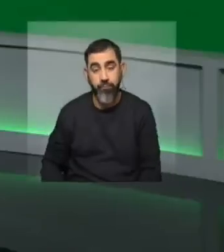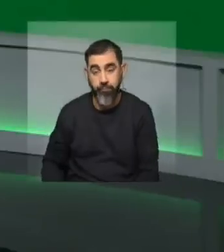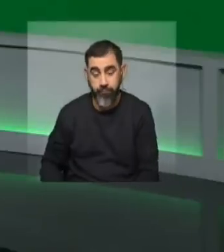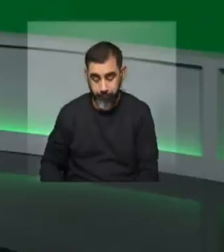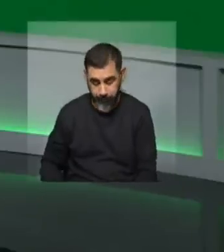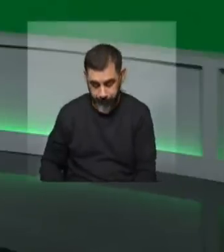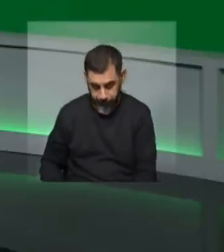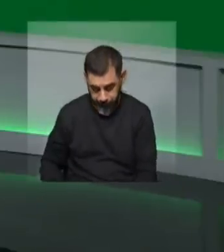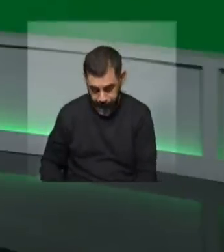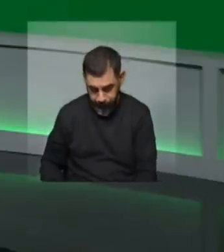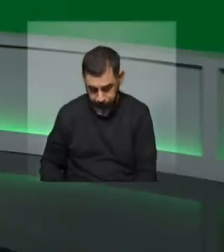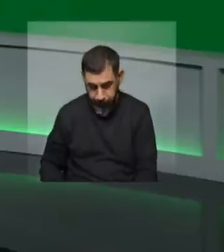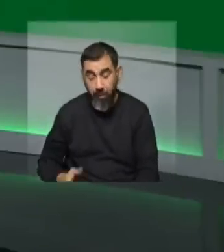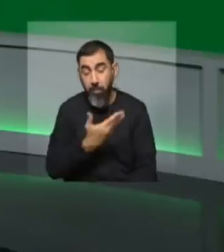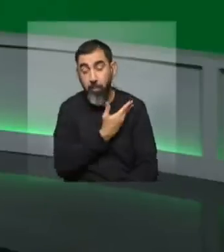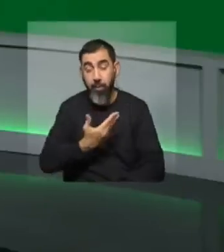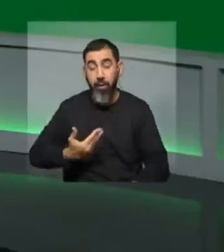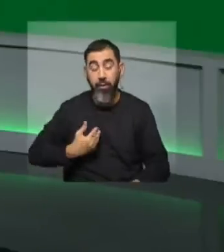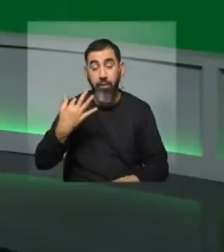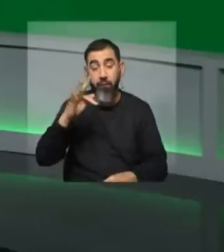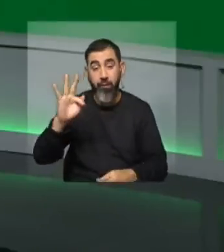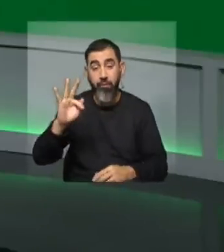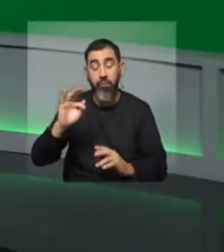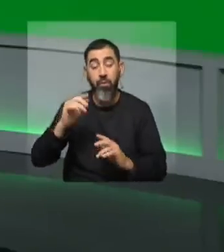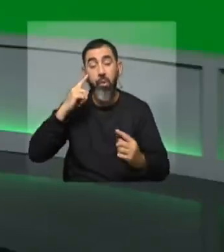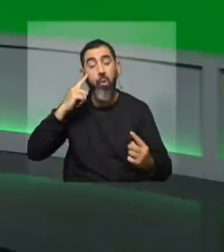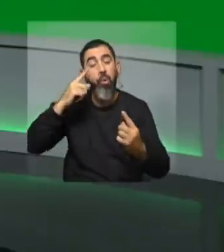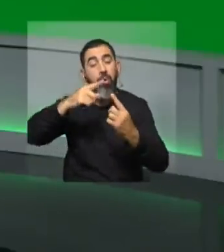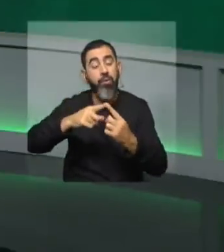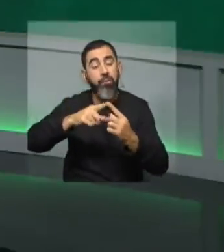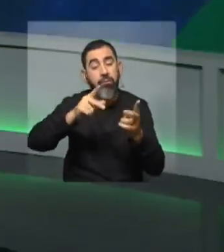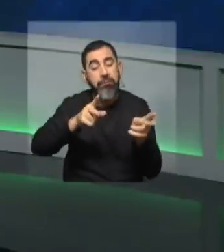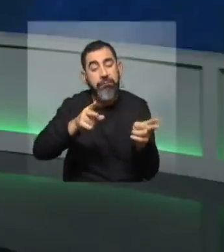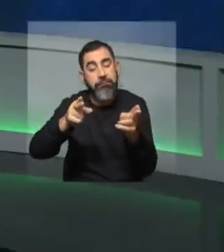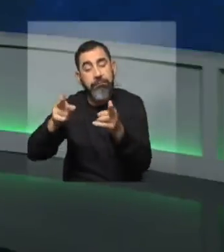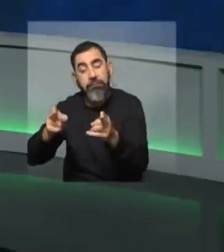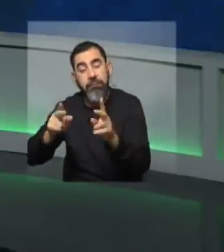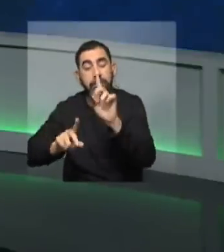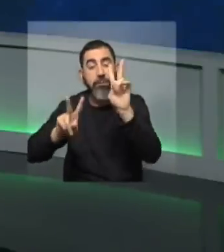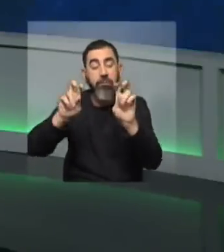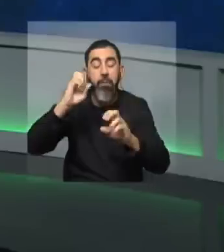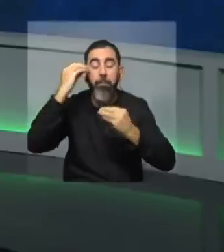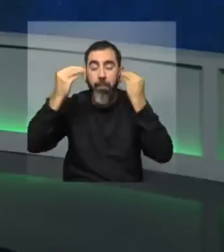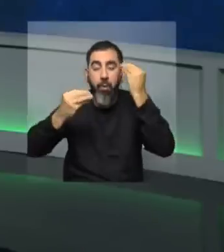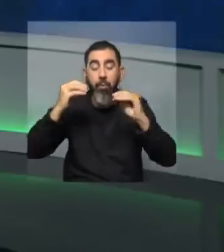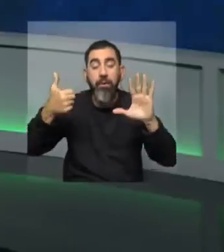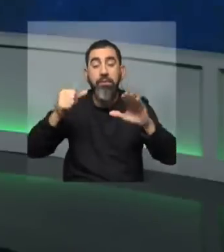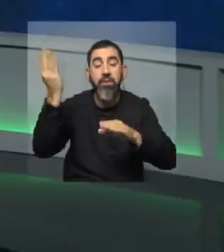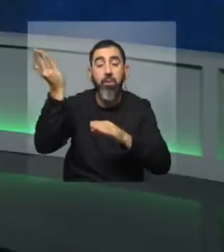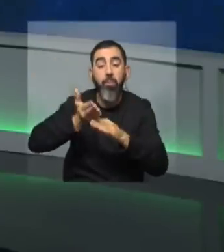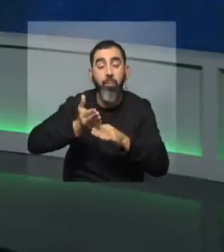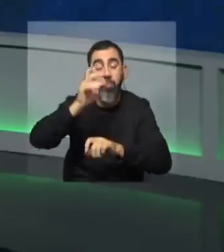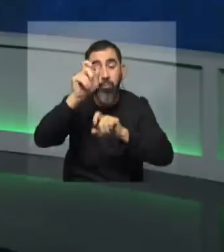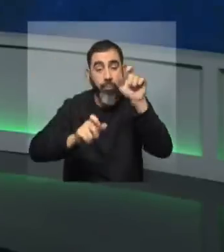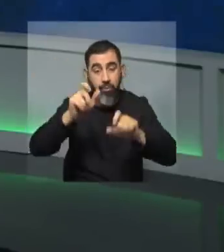Y para el presidente de FOSE, Federico Kramerman, lo que se busca es correr de eje algo que es una preocupación del 60% de los